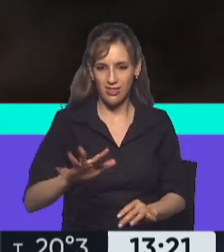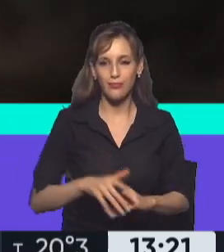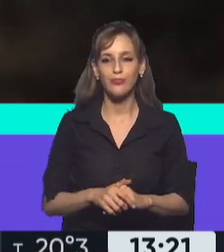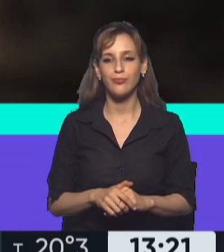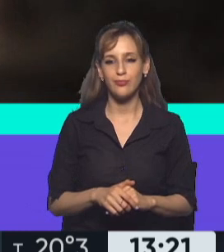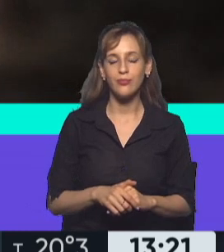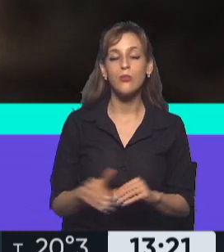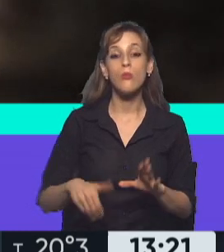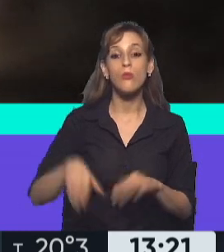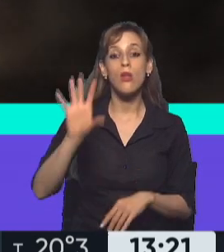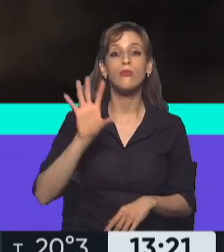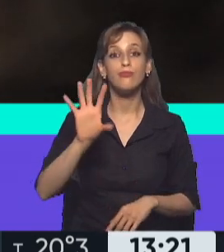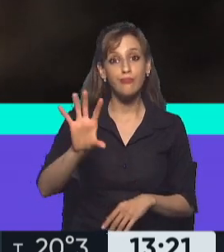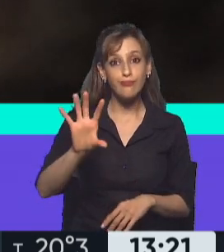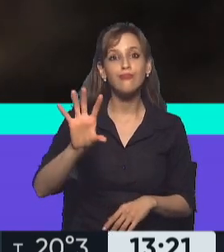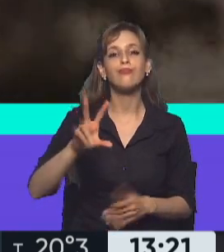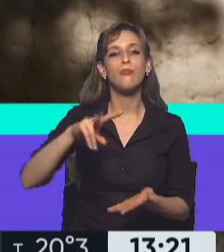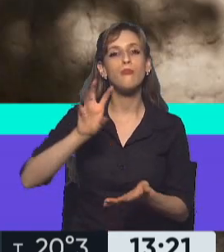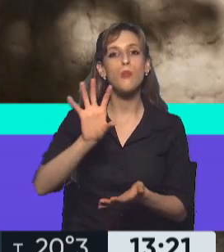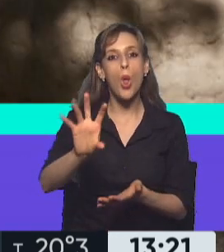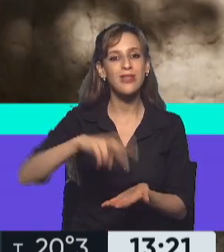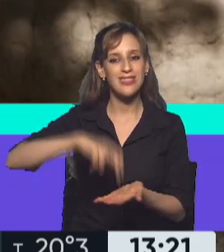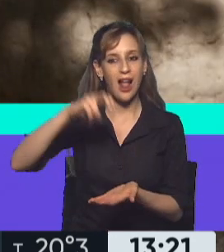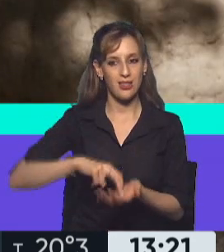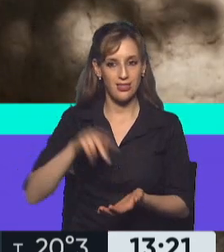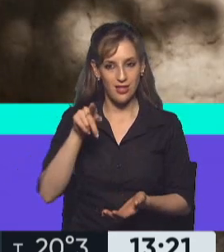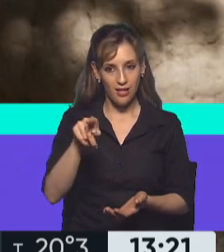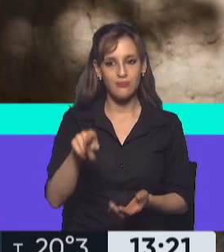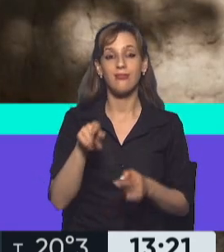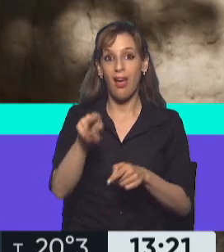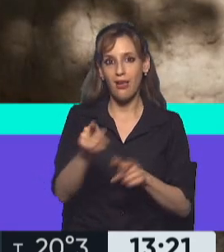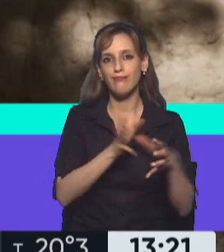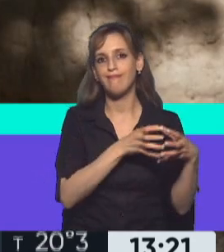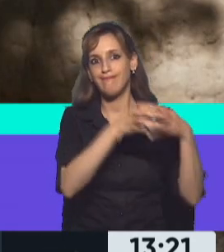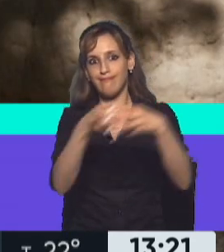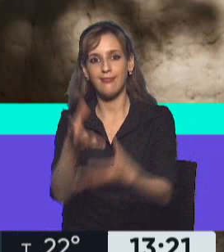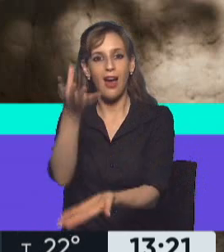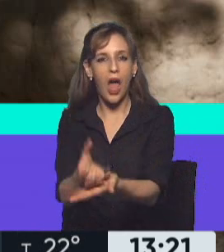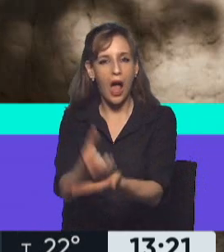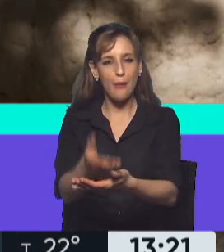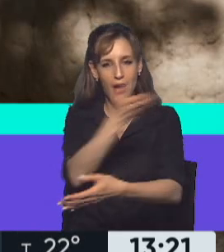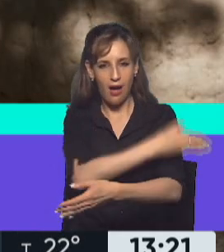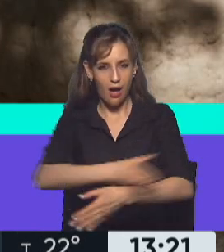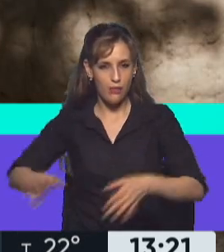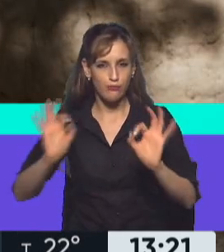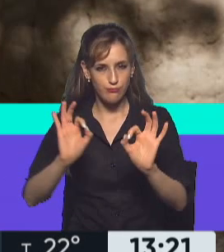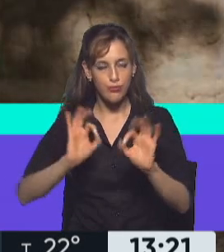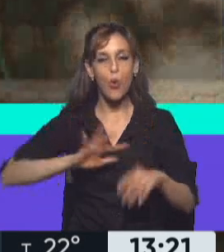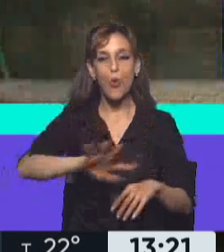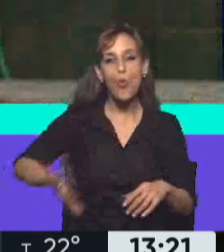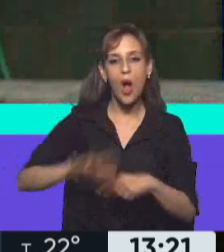Chaco Salteño, en la provincia de Salta, o sea, toda la película está filmada en Salta. Es la región